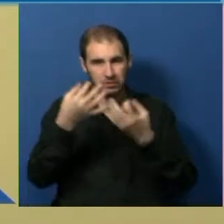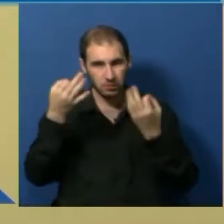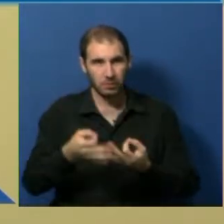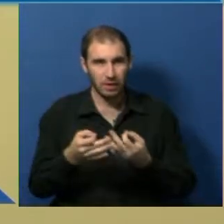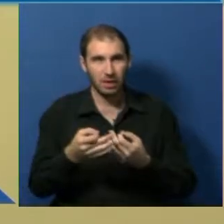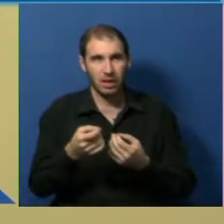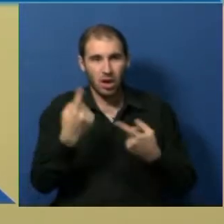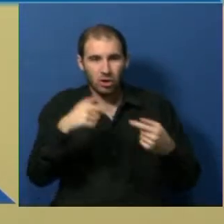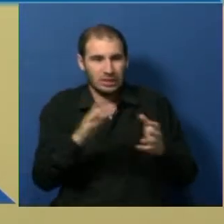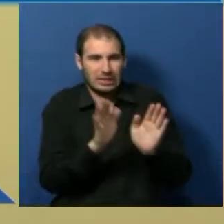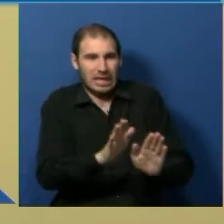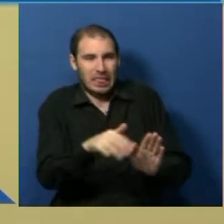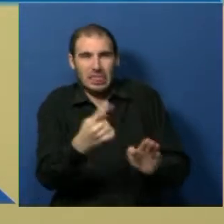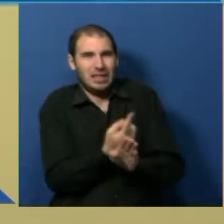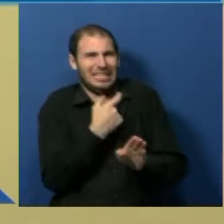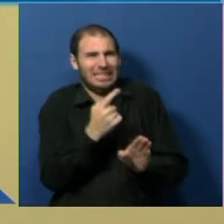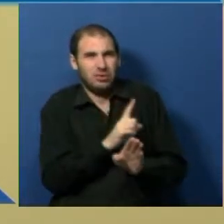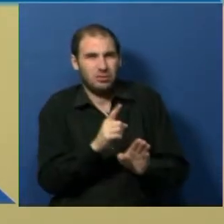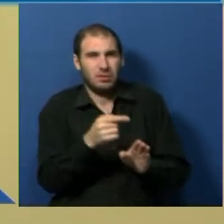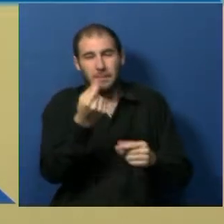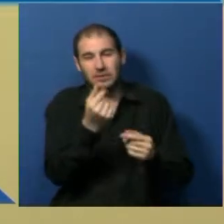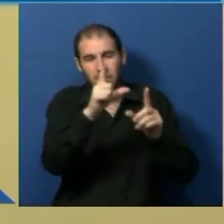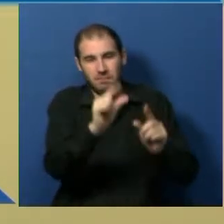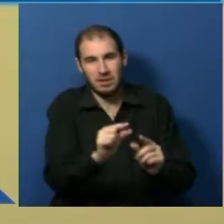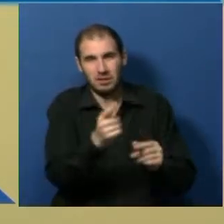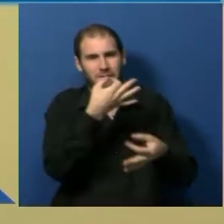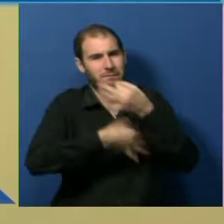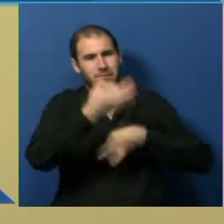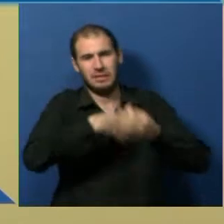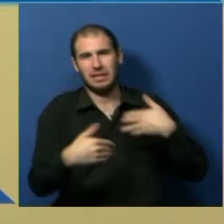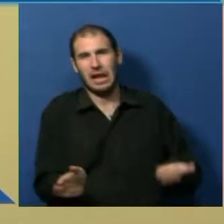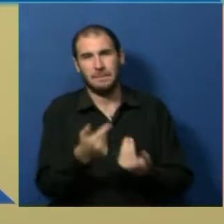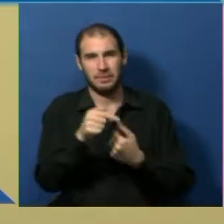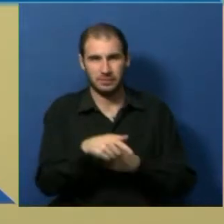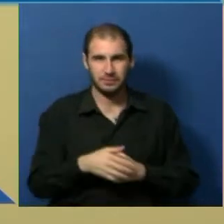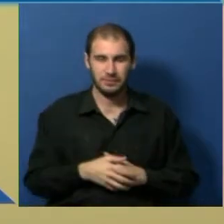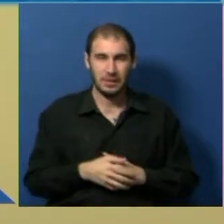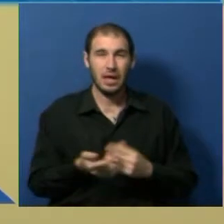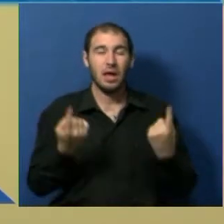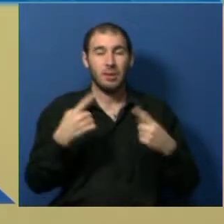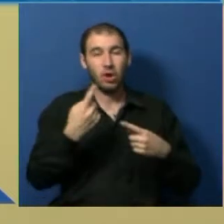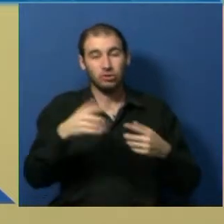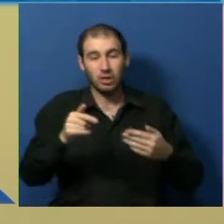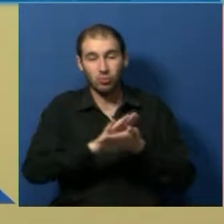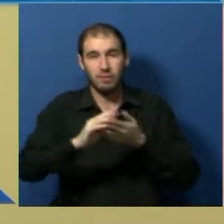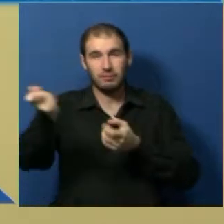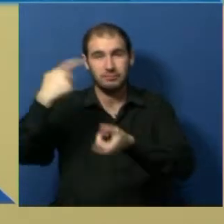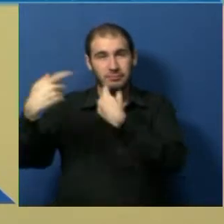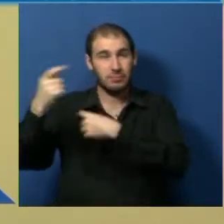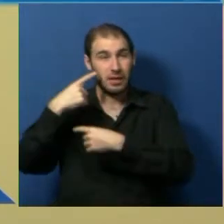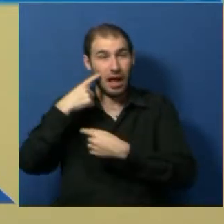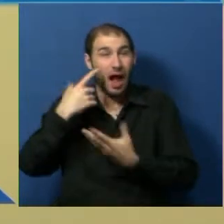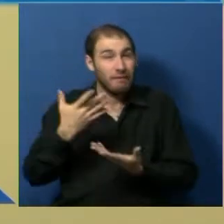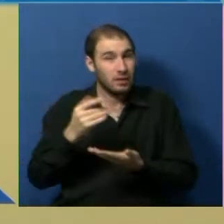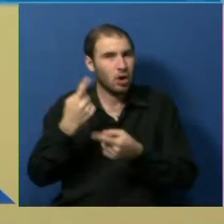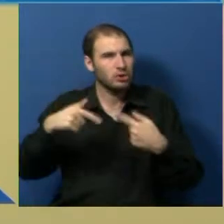no querían quedarse con ese stock. Claro. Entonces, ¿qué hicieron? Bajaron los precios para sacarse de encima ese stock. Ahora, estos productos nuevos que van a entrar, tenemos que ver qué